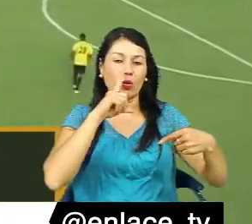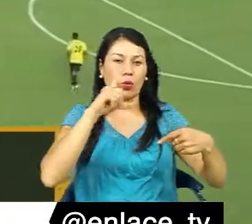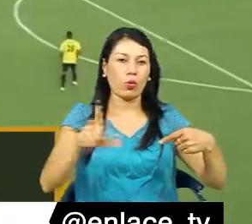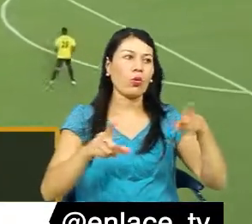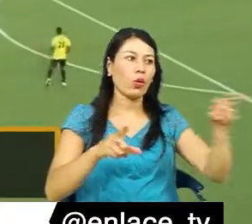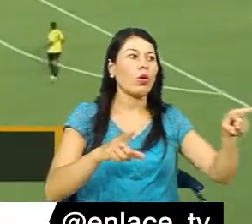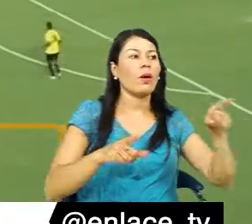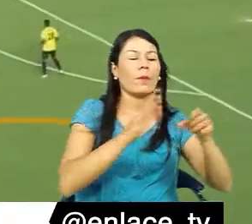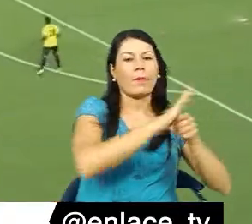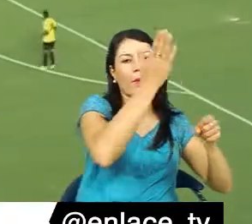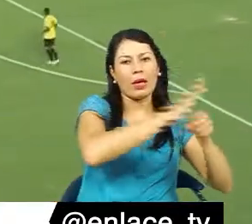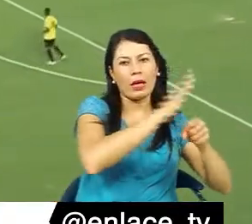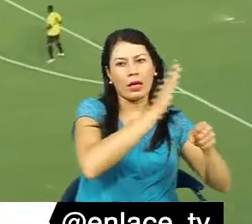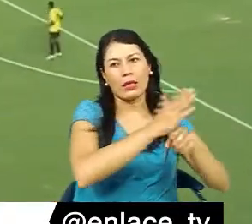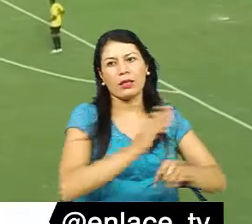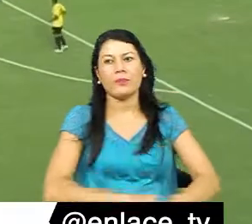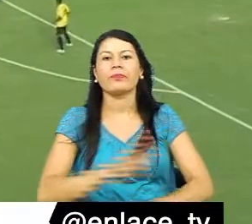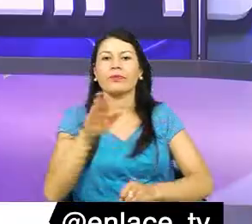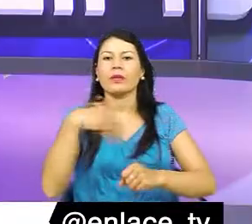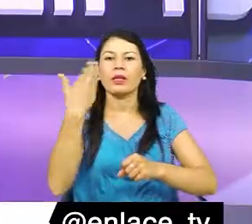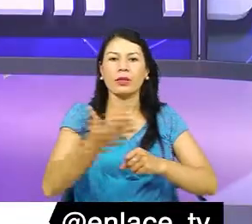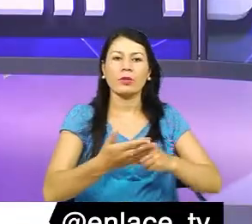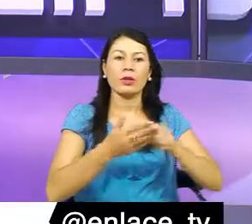Bucaramanga contra Jaguares.